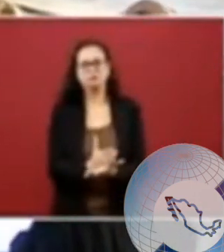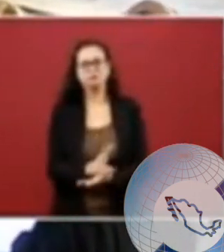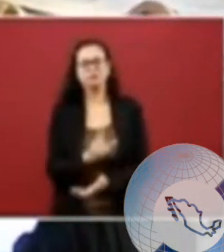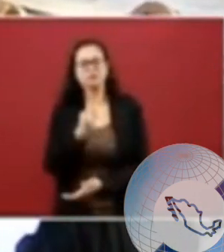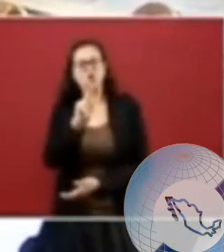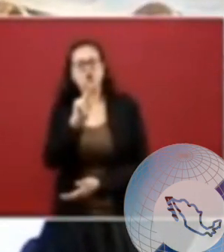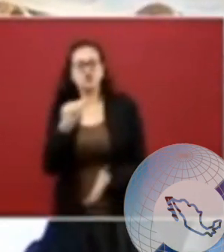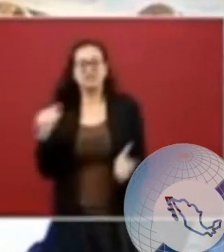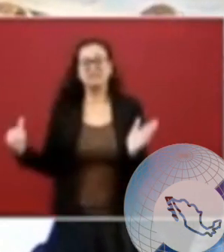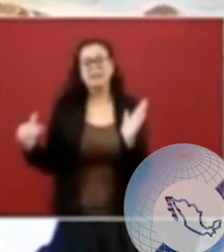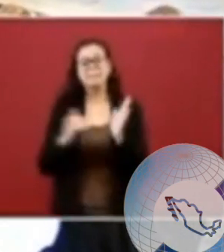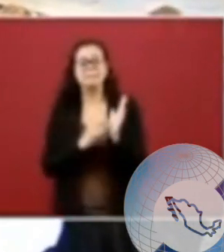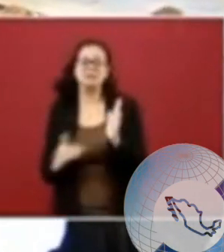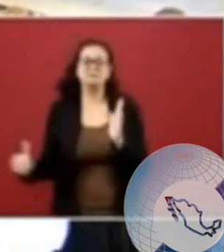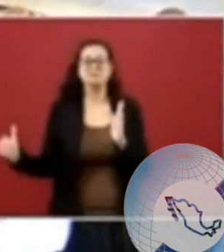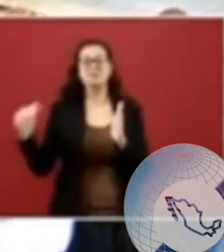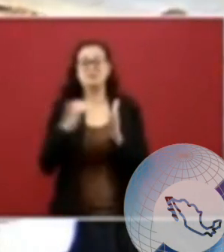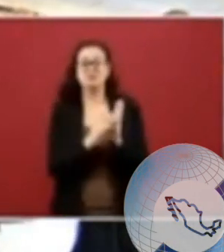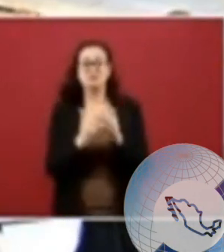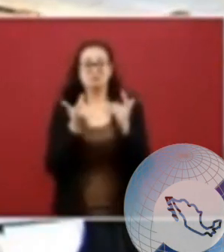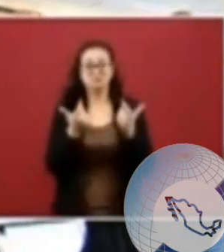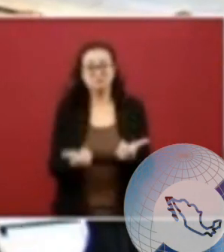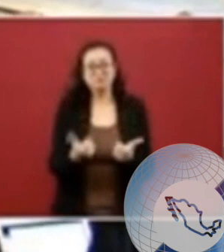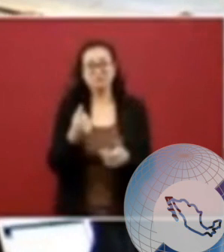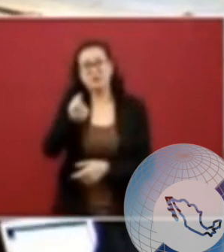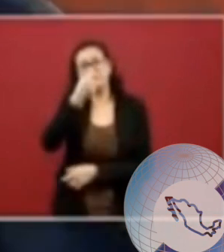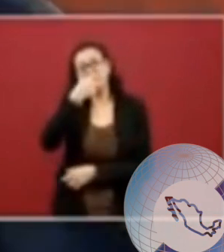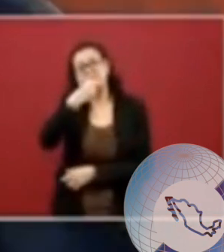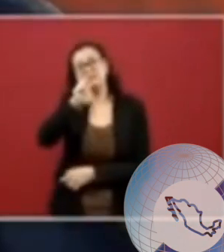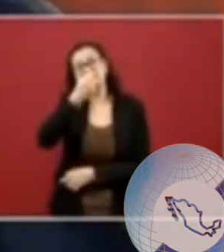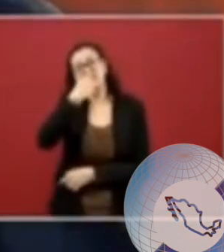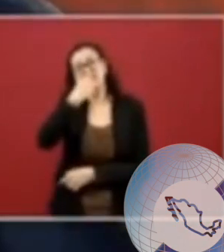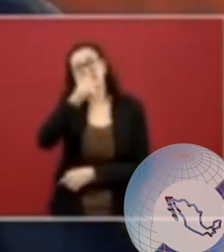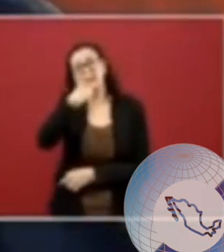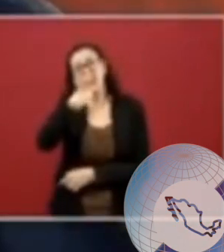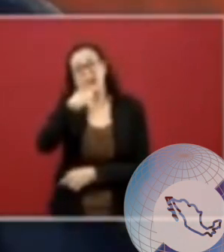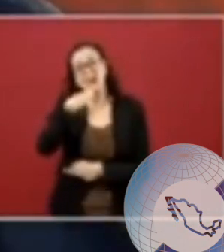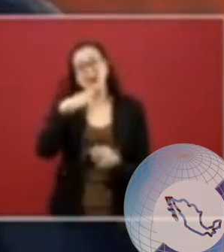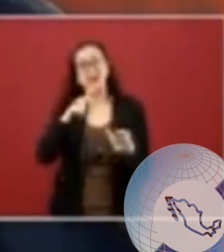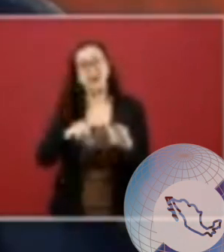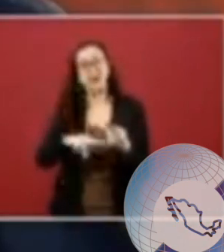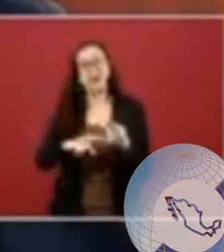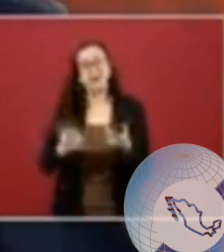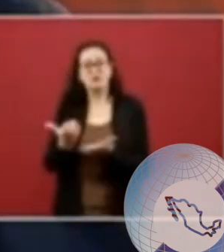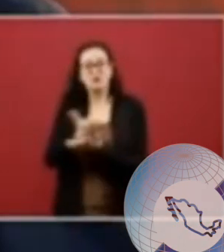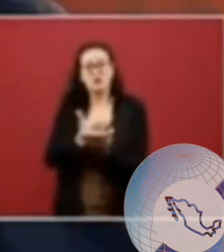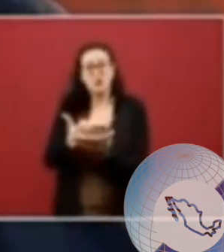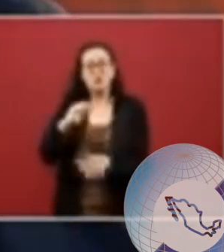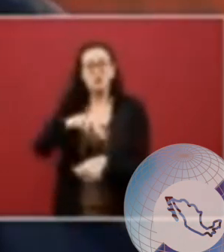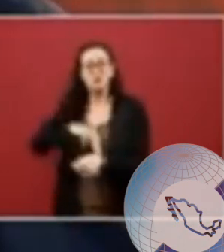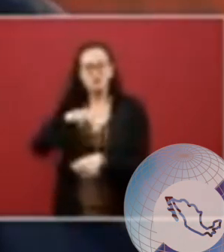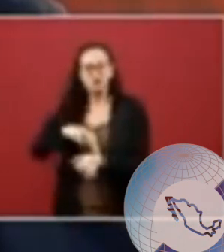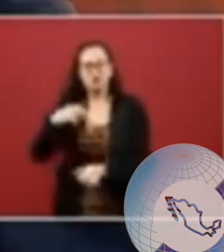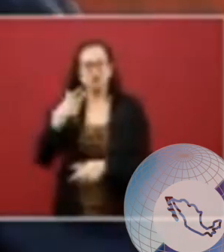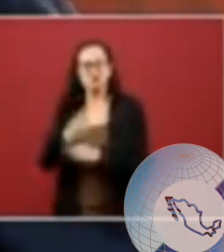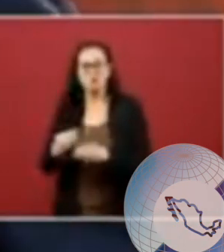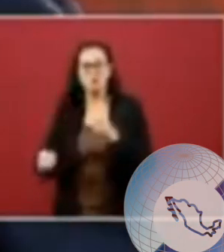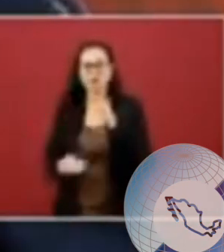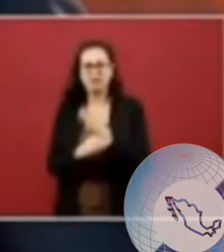millones de pesos en compra de medicinas y de equipos de curación.